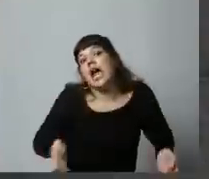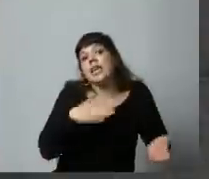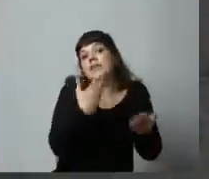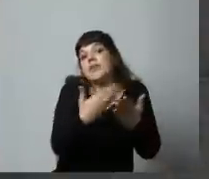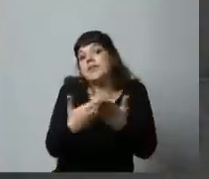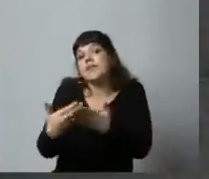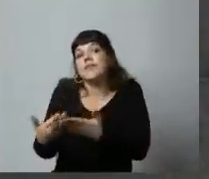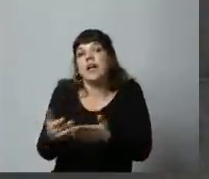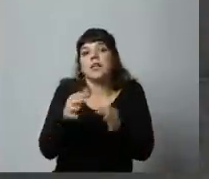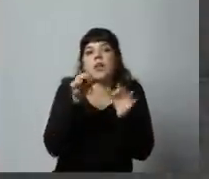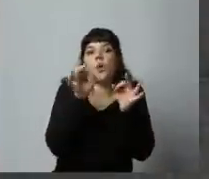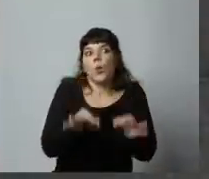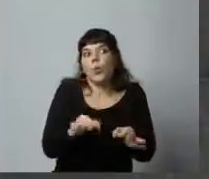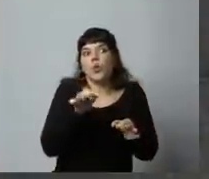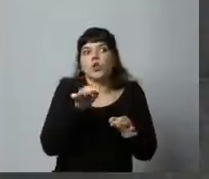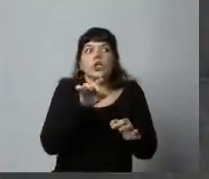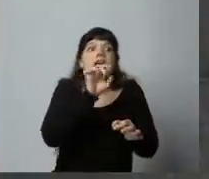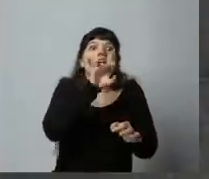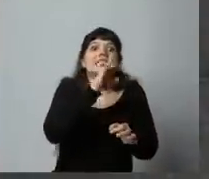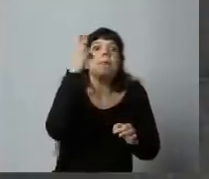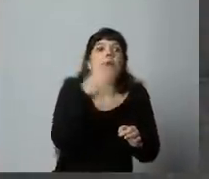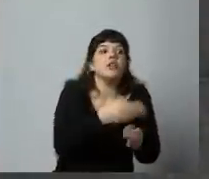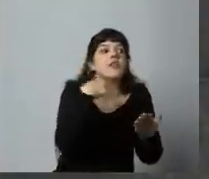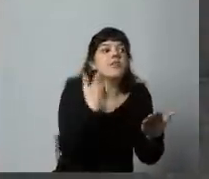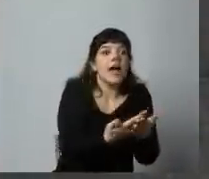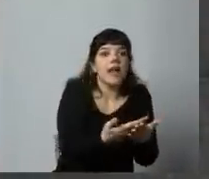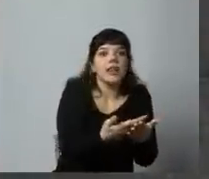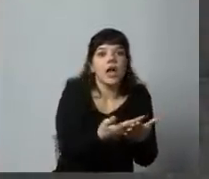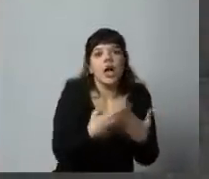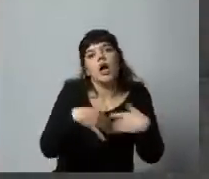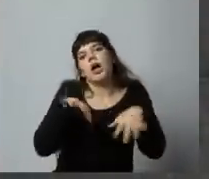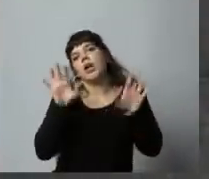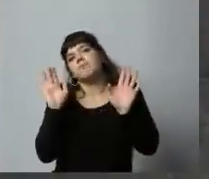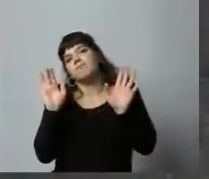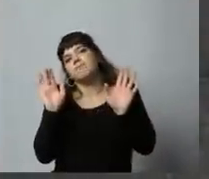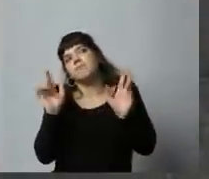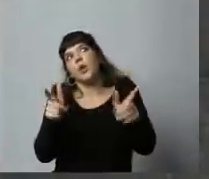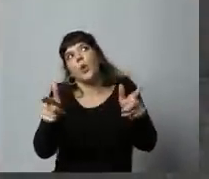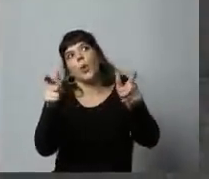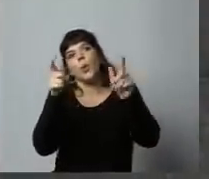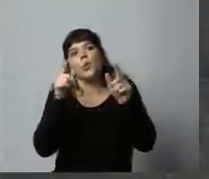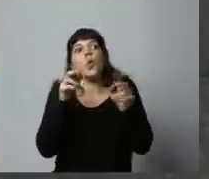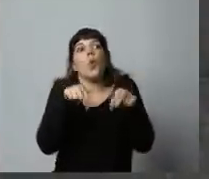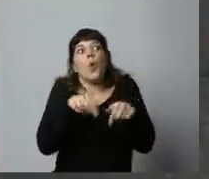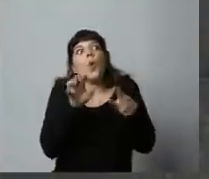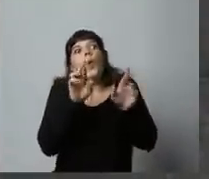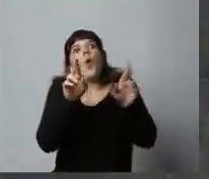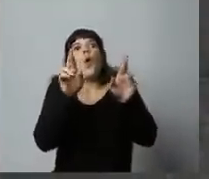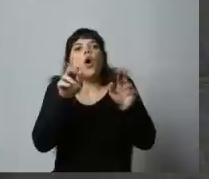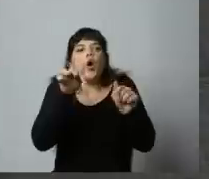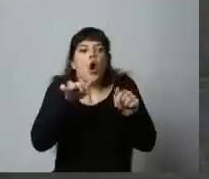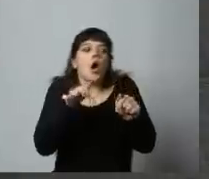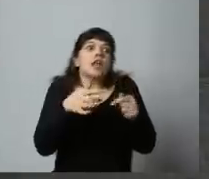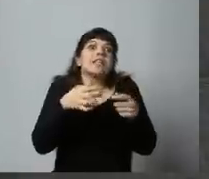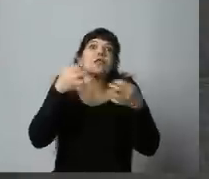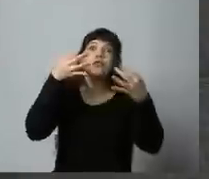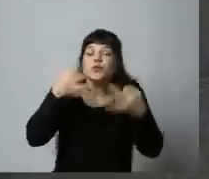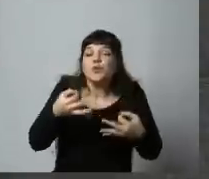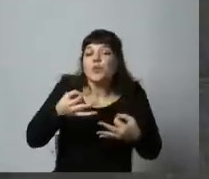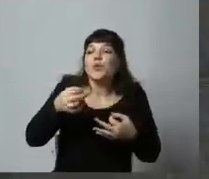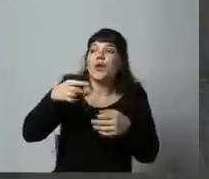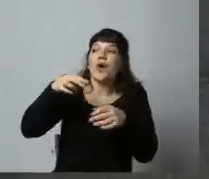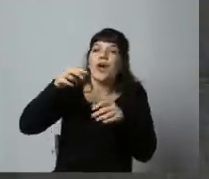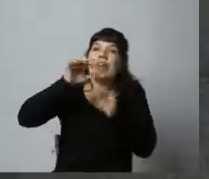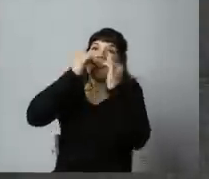250 porque falta ese 15% Bueno yo la casualidad que hoy el día está lindo vinieron